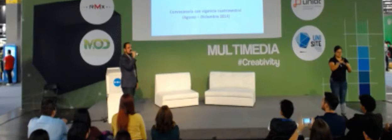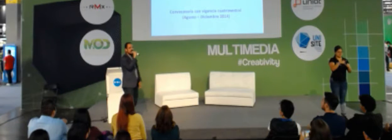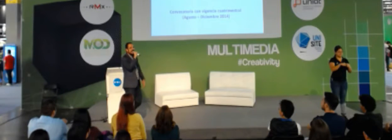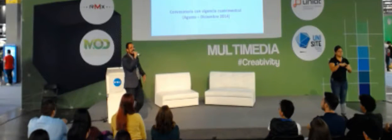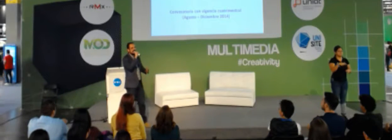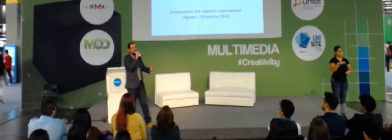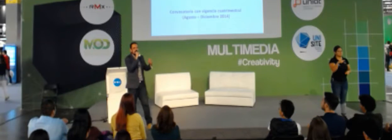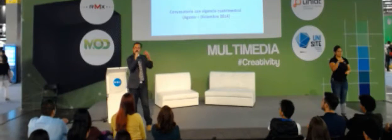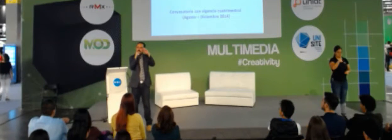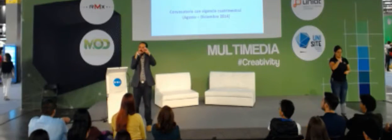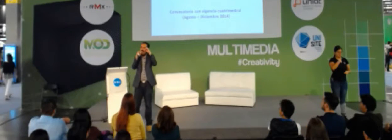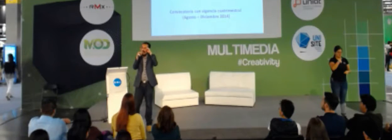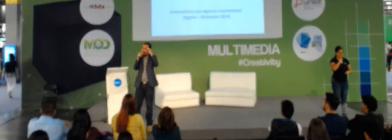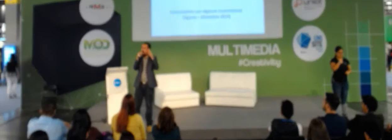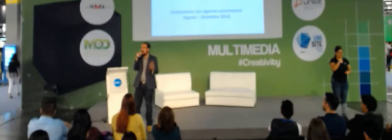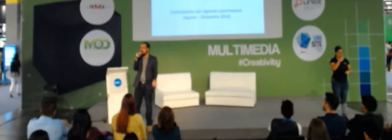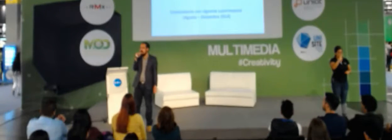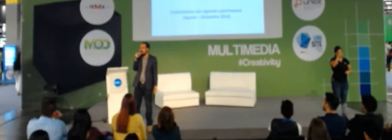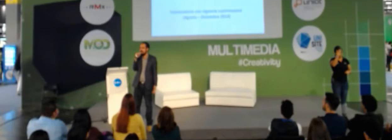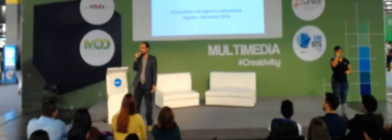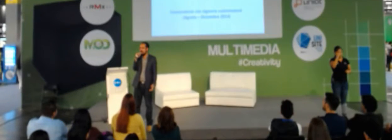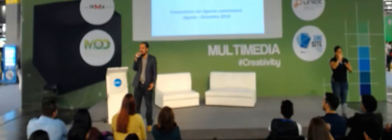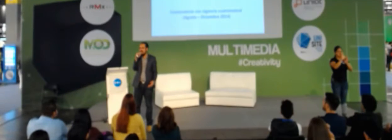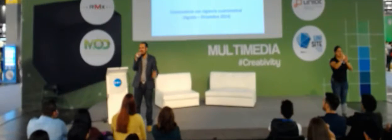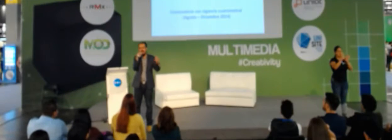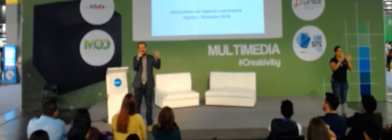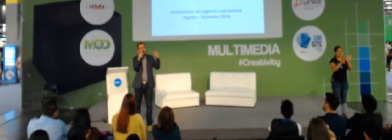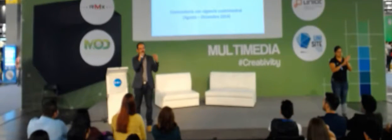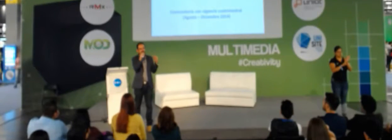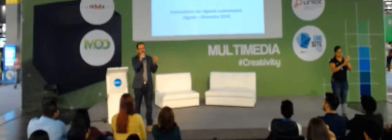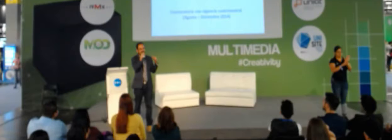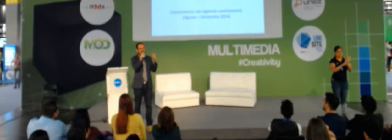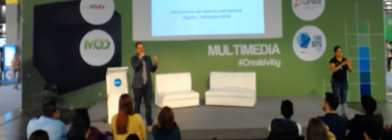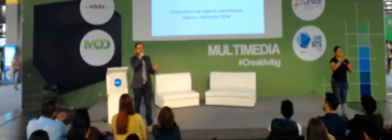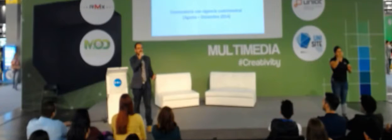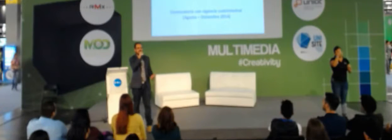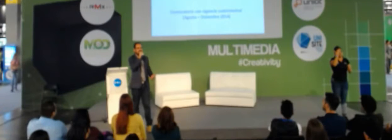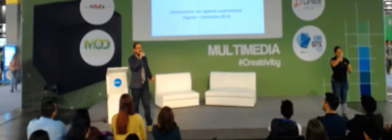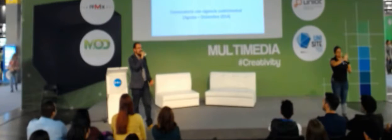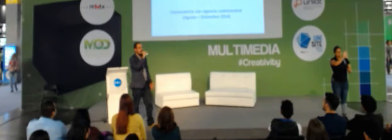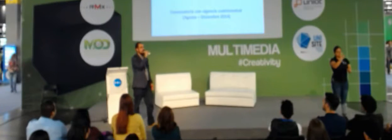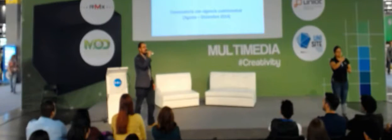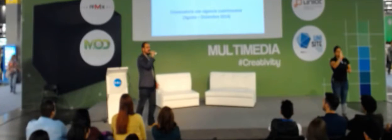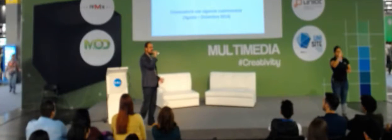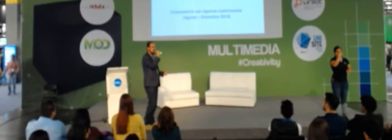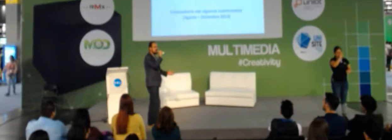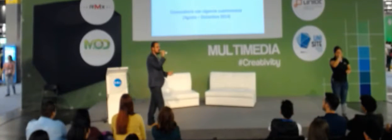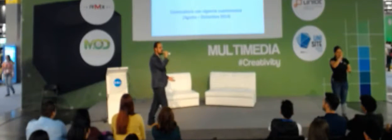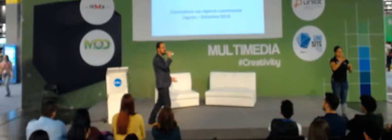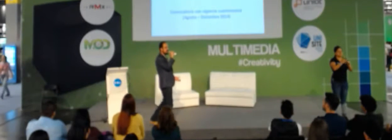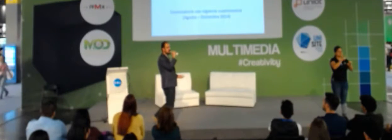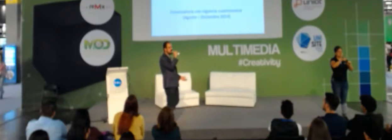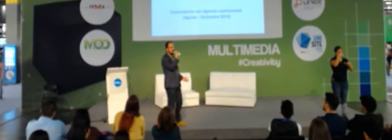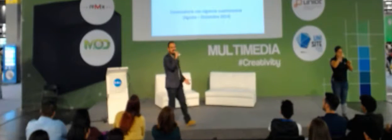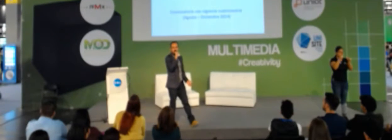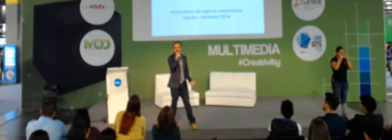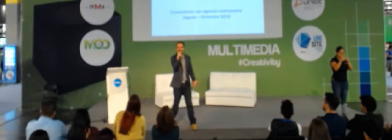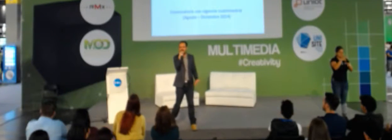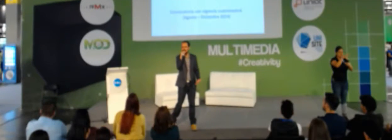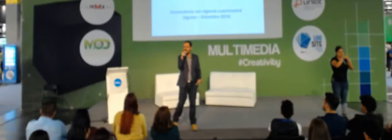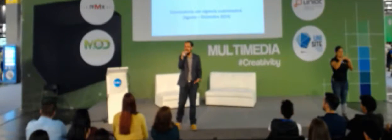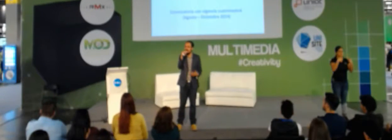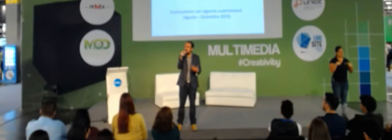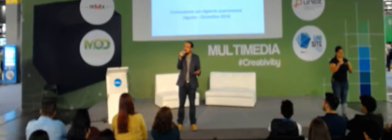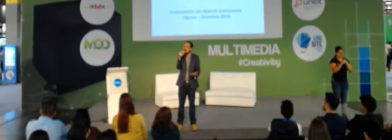Pudimos acceder a una convocatoria que el COEDIS, que es el Consejo Estatal para la Atención e Inclusión de Personas con